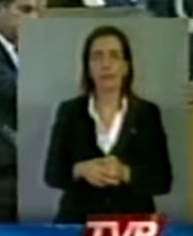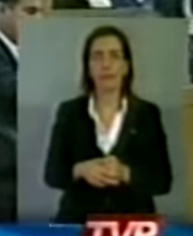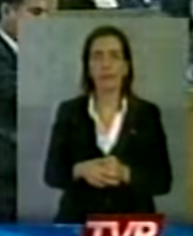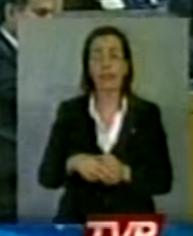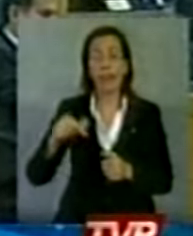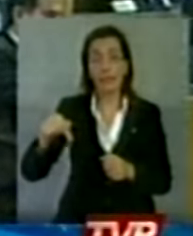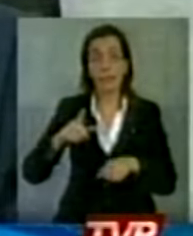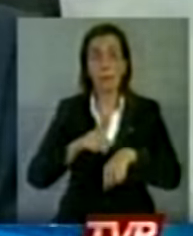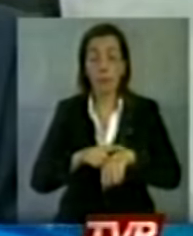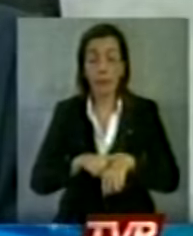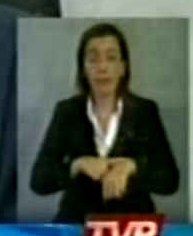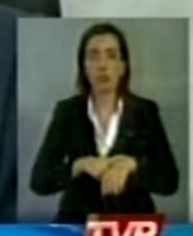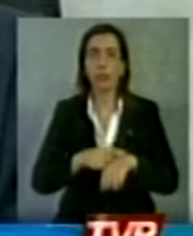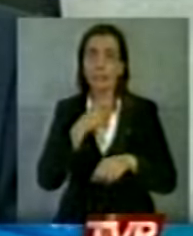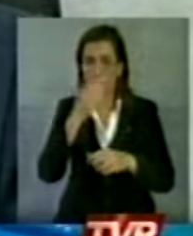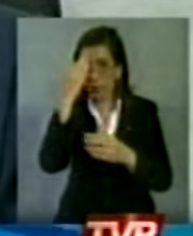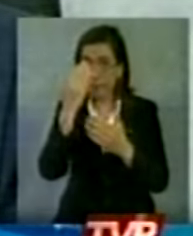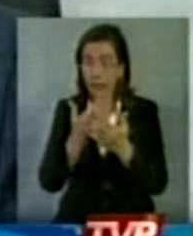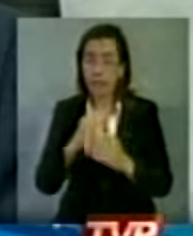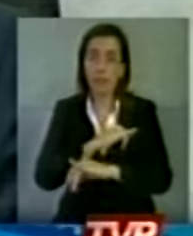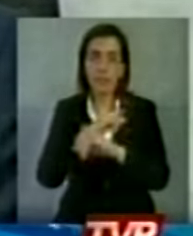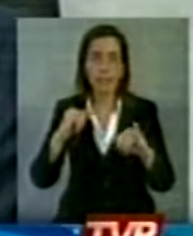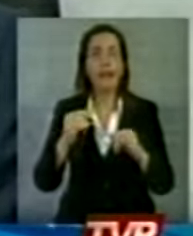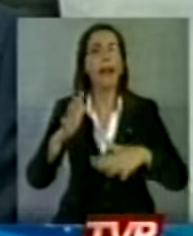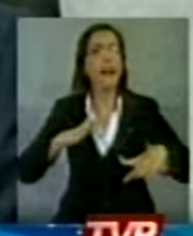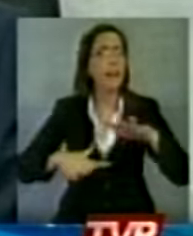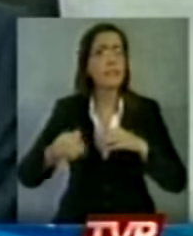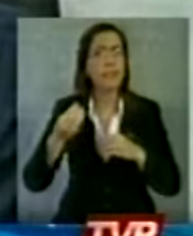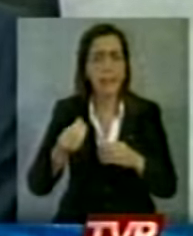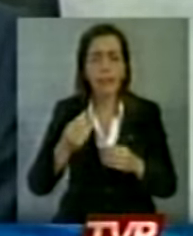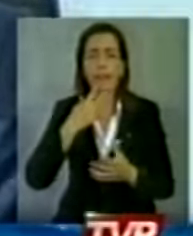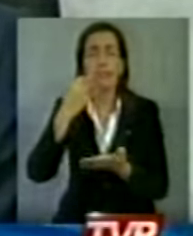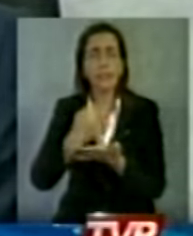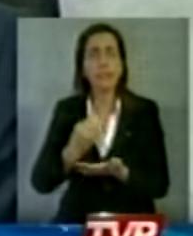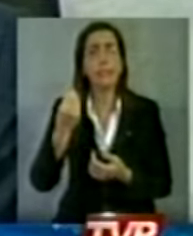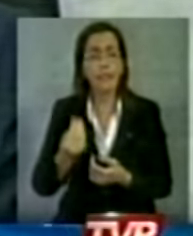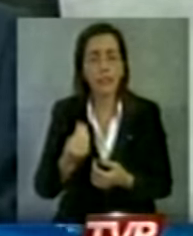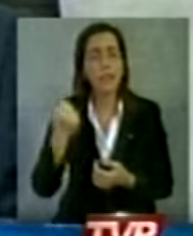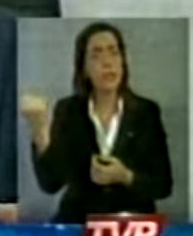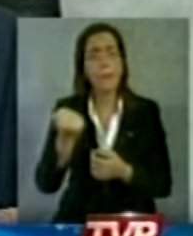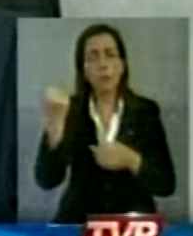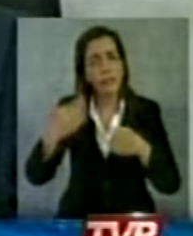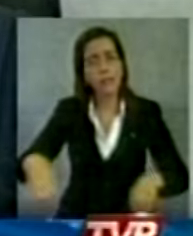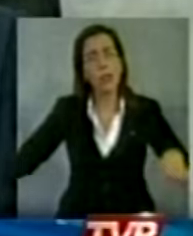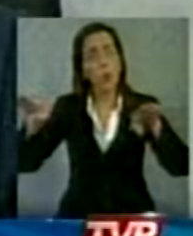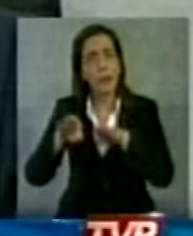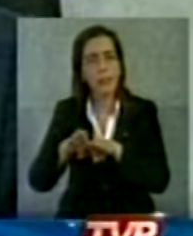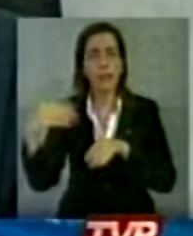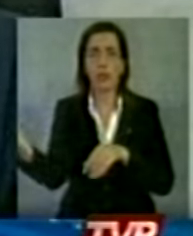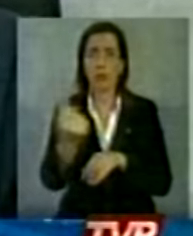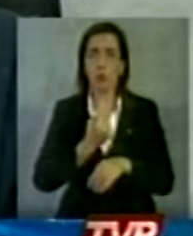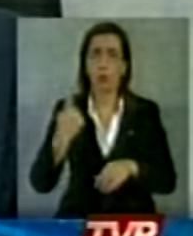En este contexto es que planteamos las acciones y decisiones que debe seguir el desarrollo en equidad que proponemos.